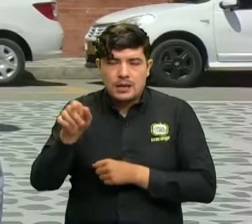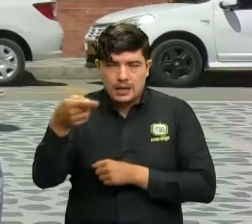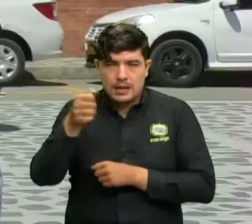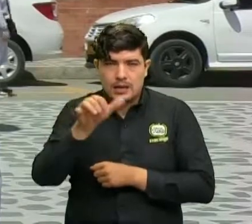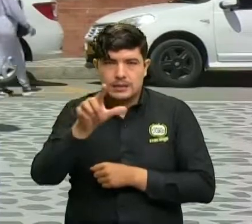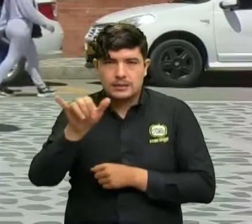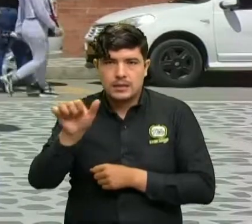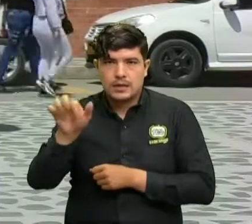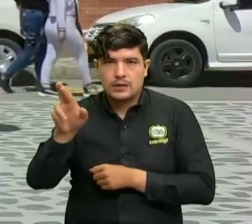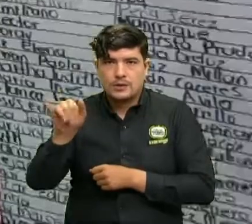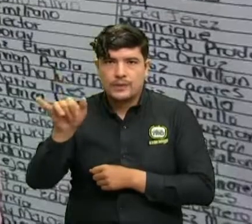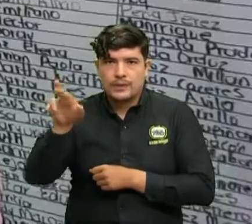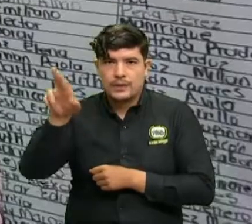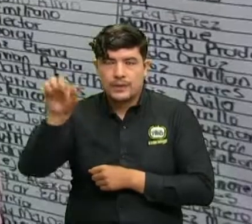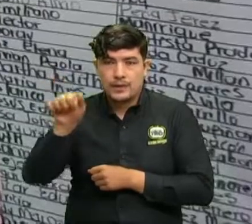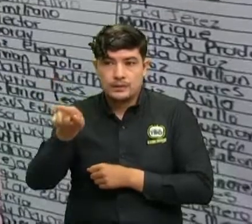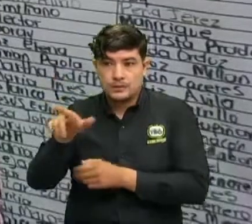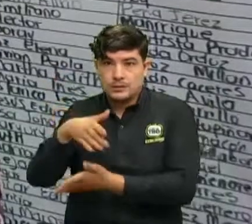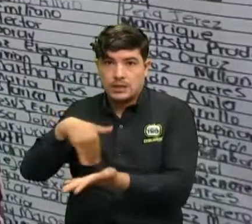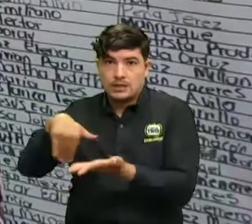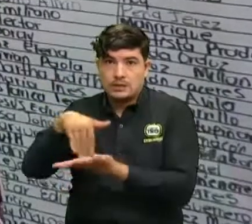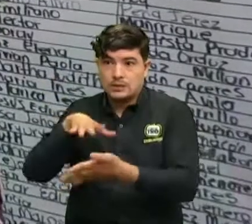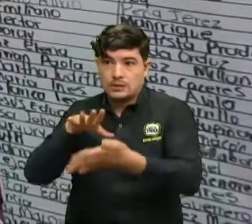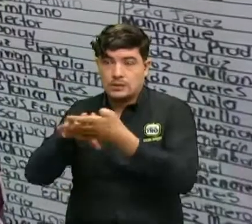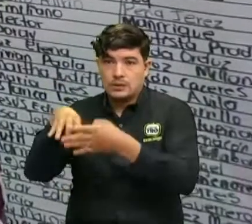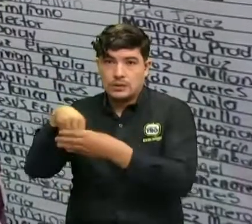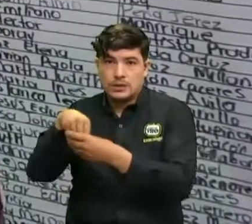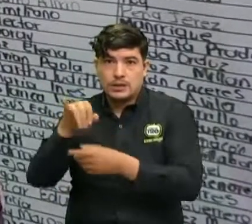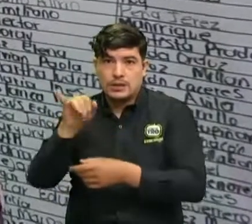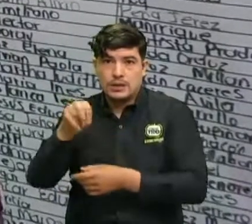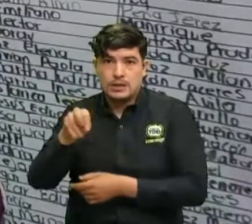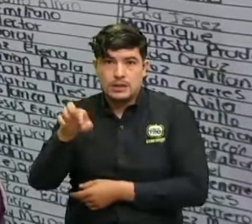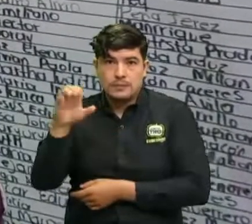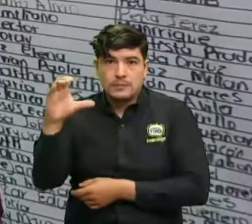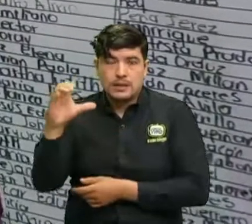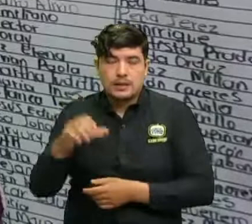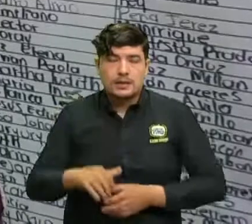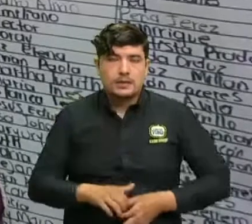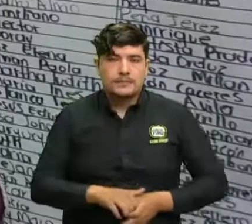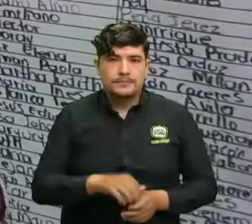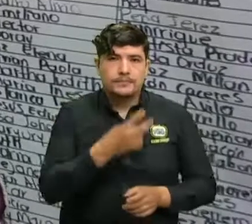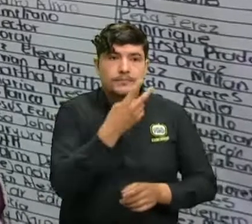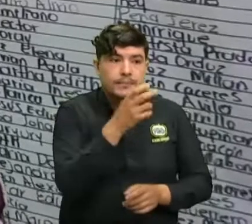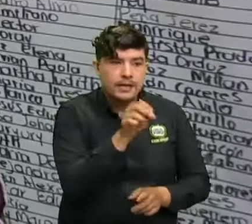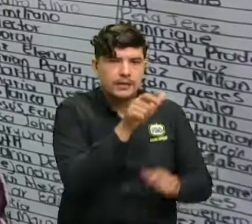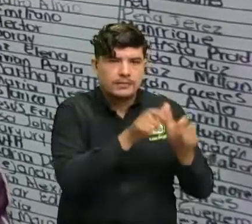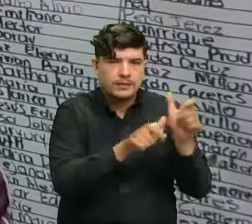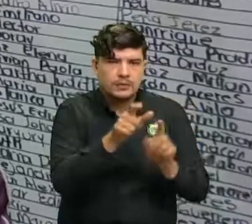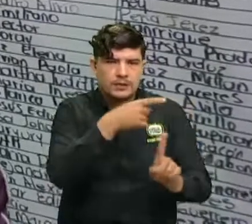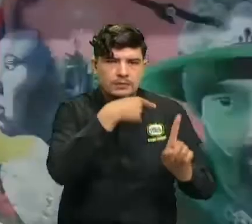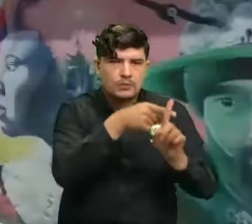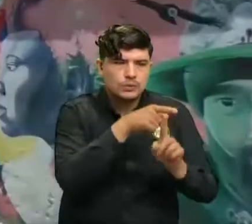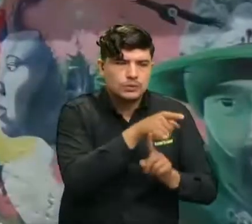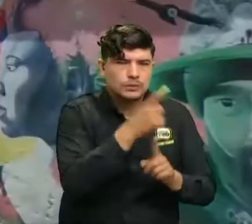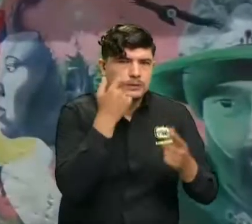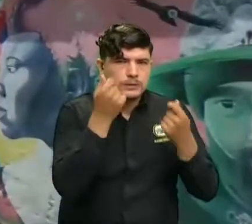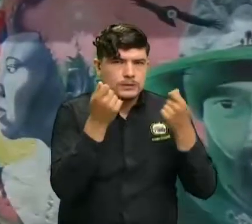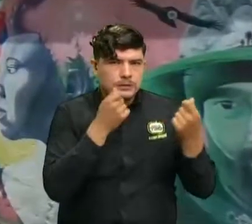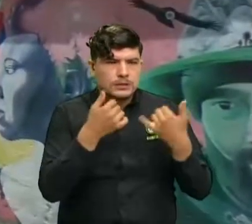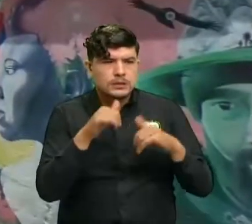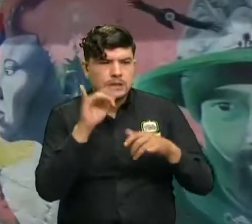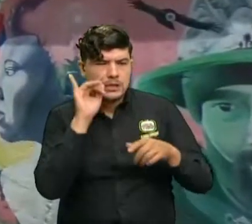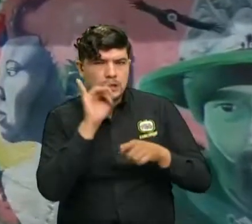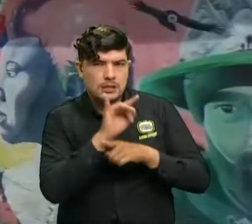inpec tenemos el resultado de 20 casos positivos y activos que están siendo manejados por su